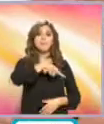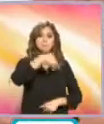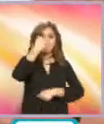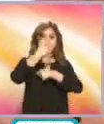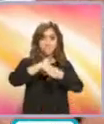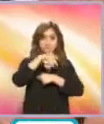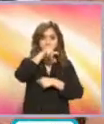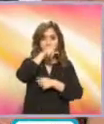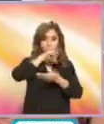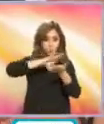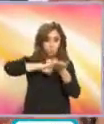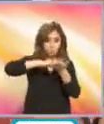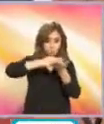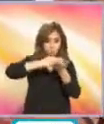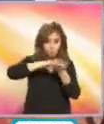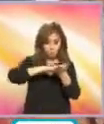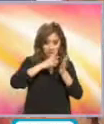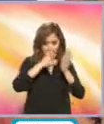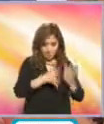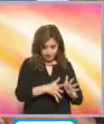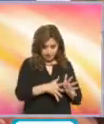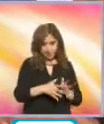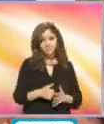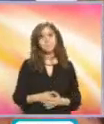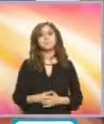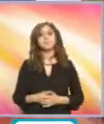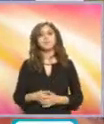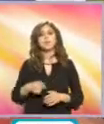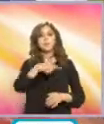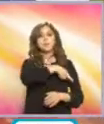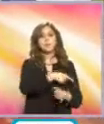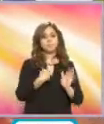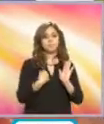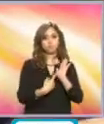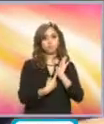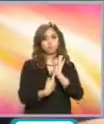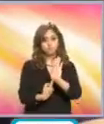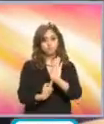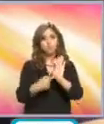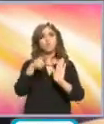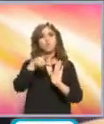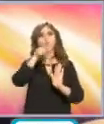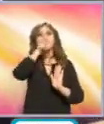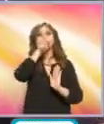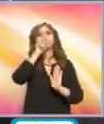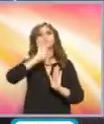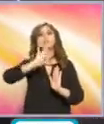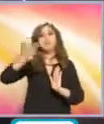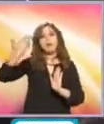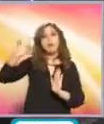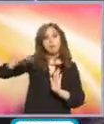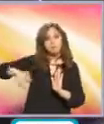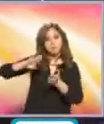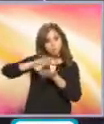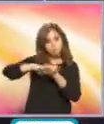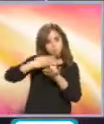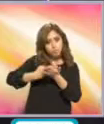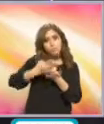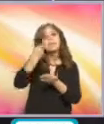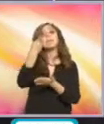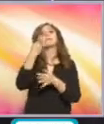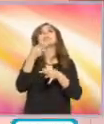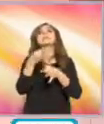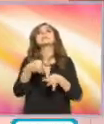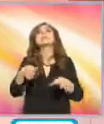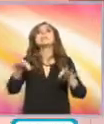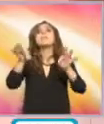lado. De este lado ya tenemos uno ya doradito, ya cocido. Es importante, señora, como siempre les comento, cuando